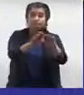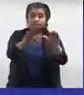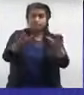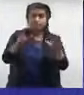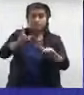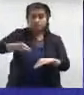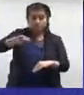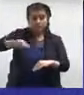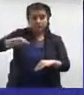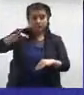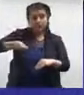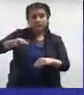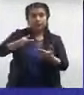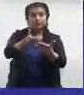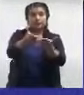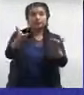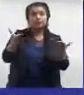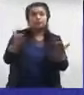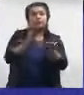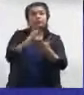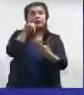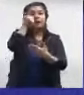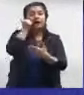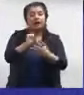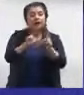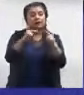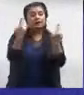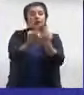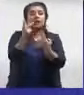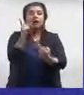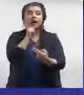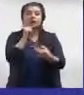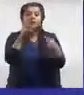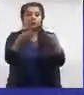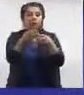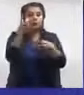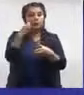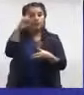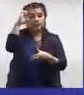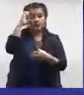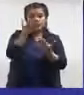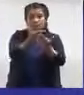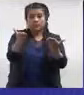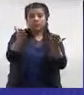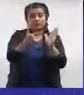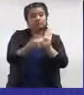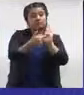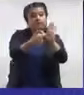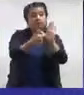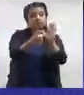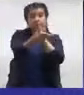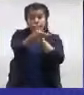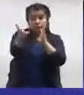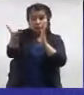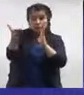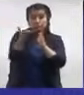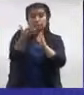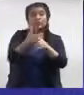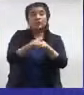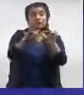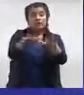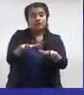Señores representantes, ayer en la instancia de jefe de bloque se aprobó proponer a este honorable pleno que